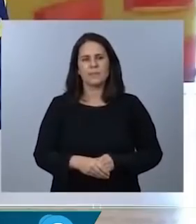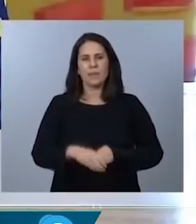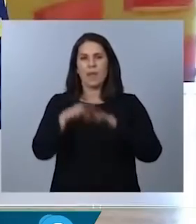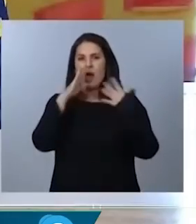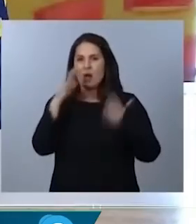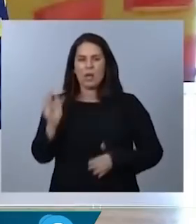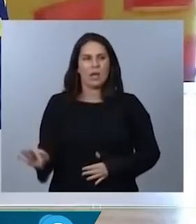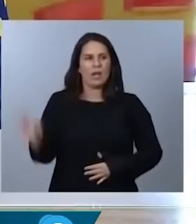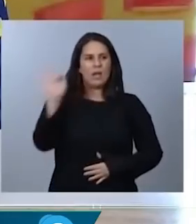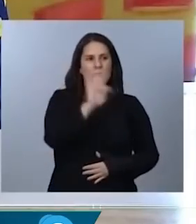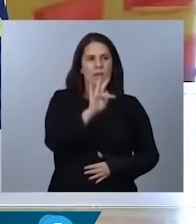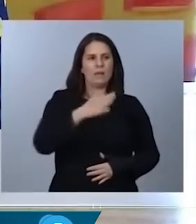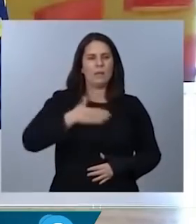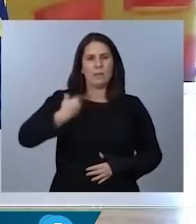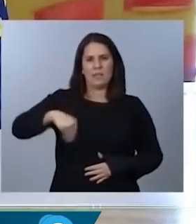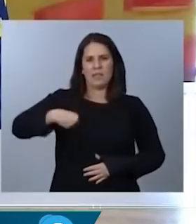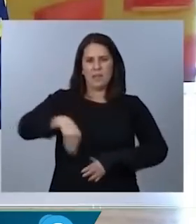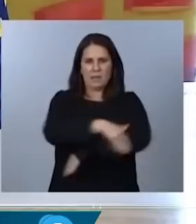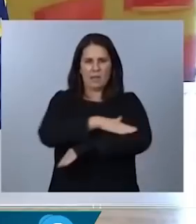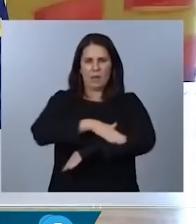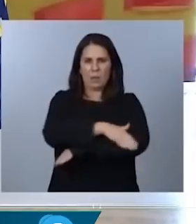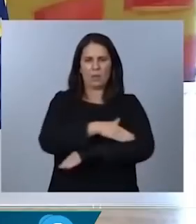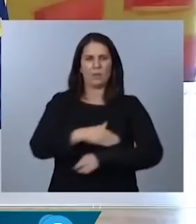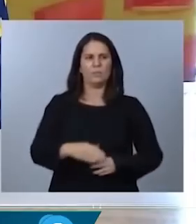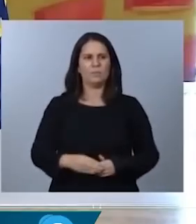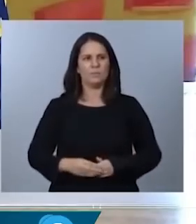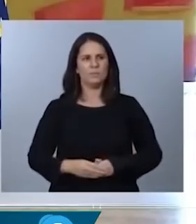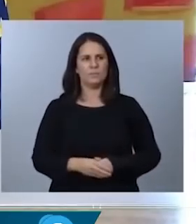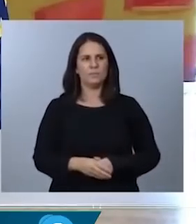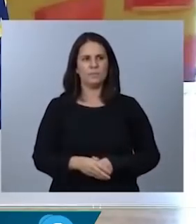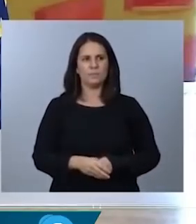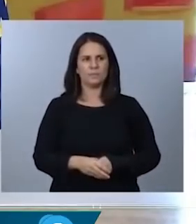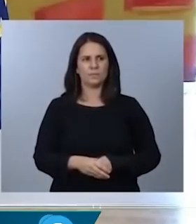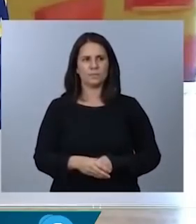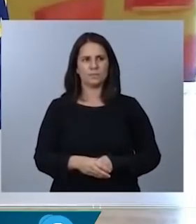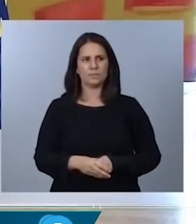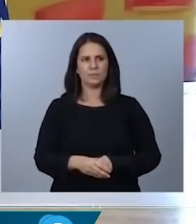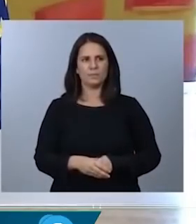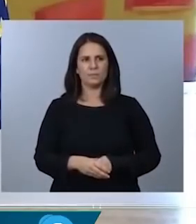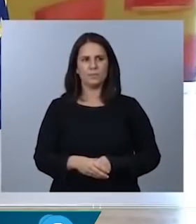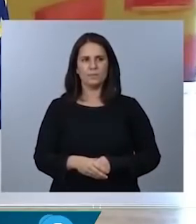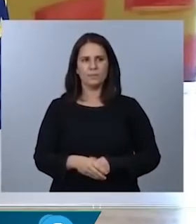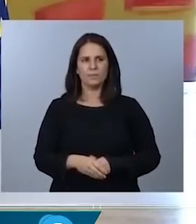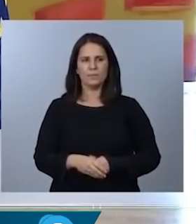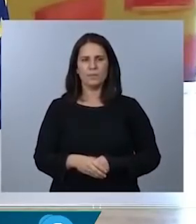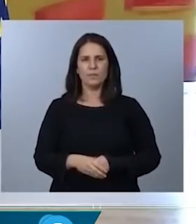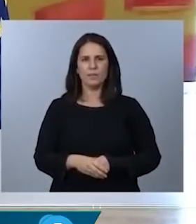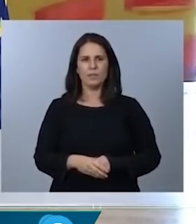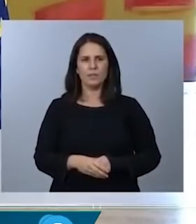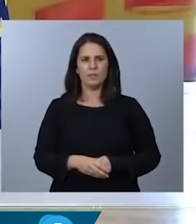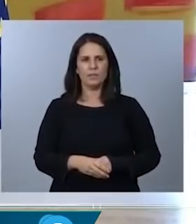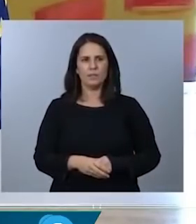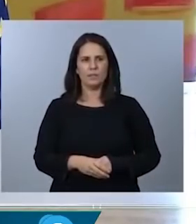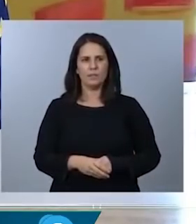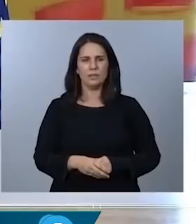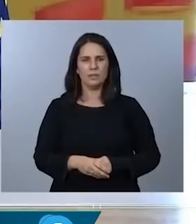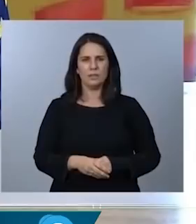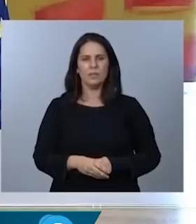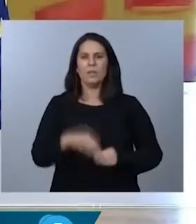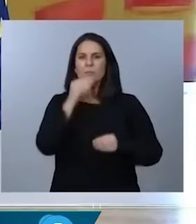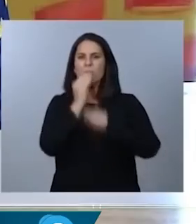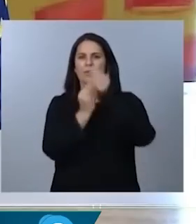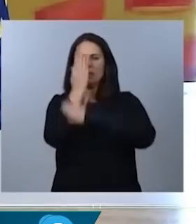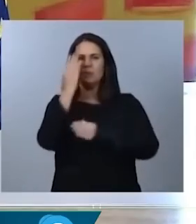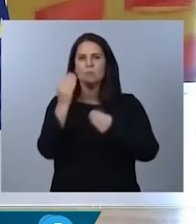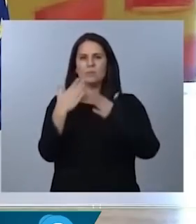¿qué significa el término tensionado? ¿Qué es eso? O sea, ahora va a venir Pablo Iglesias y nos va a decir qué es tensionado. ¿Tensionado qué es? ¿Cómo compramos